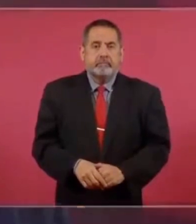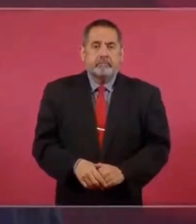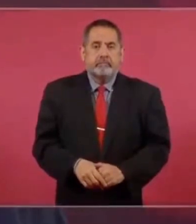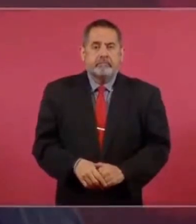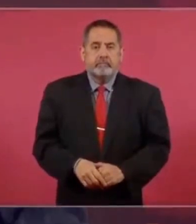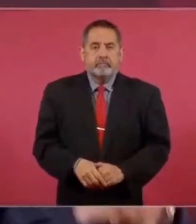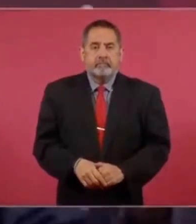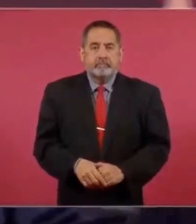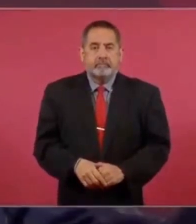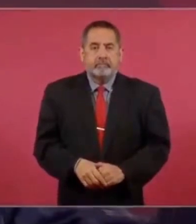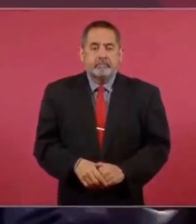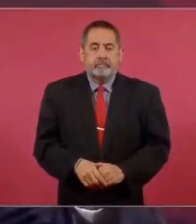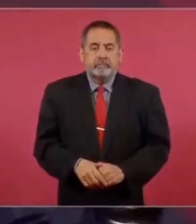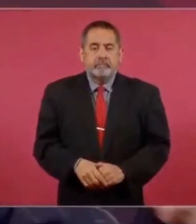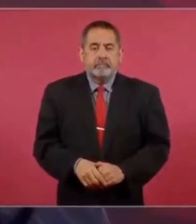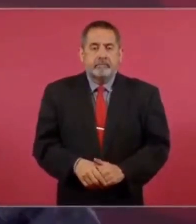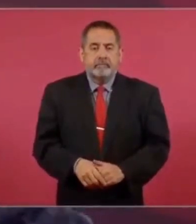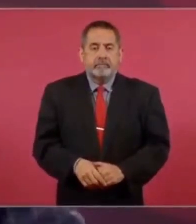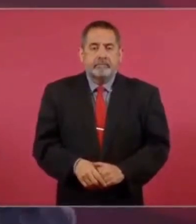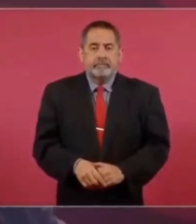Y que